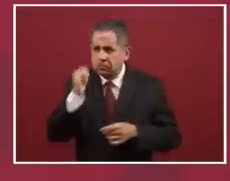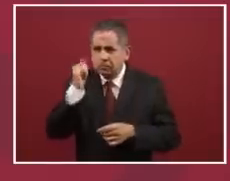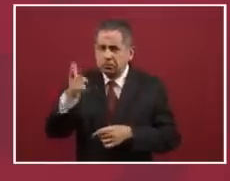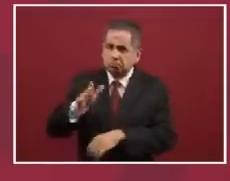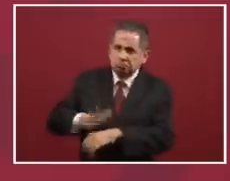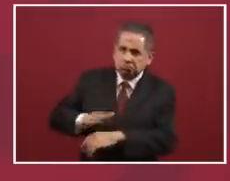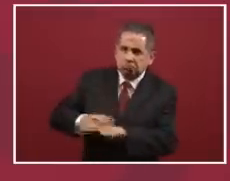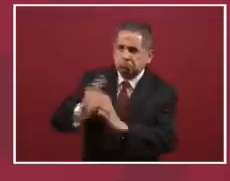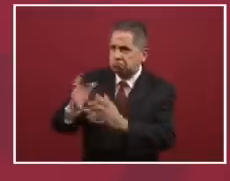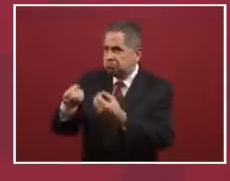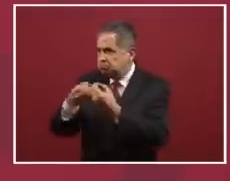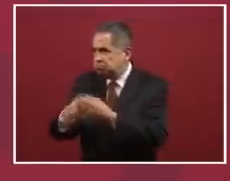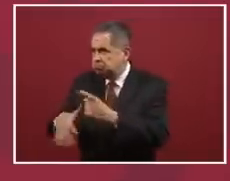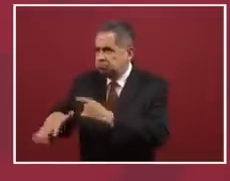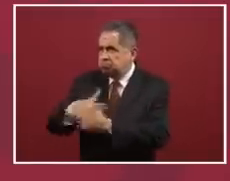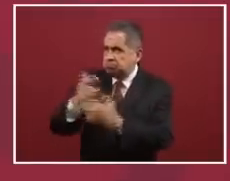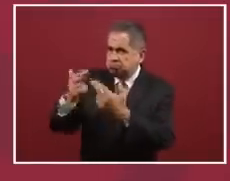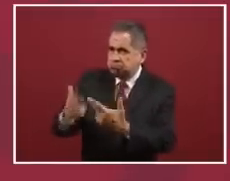implicaba